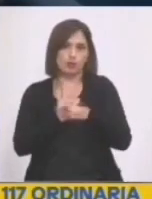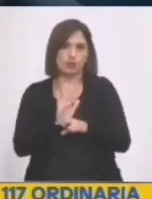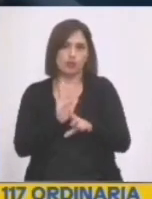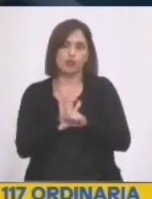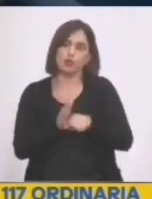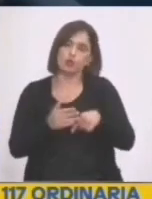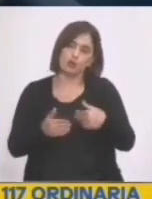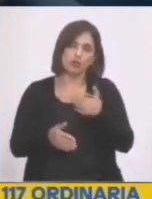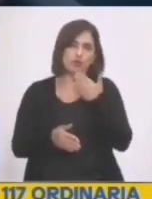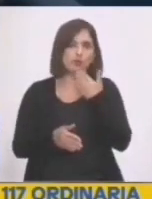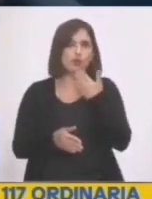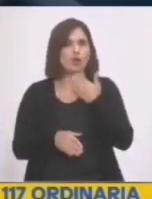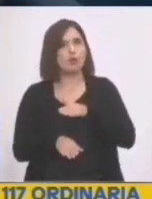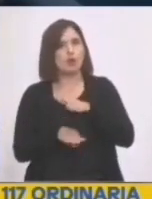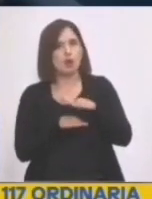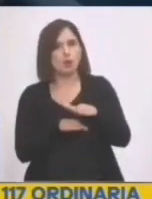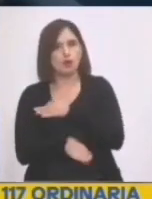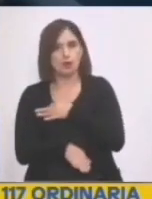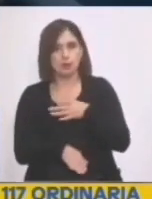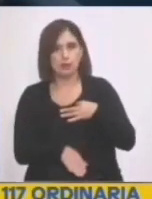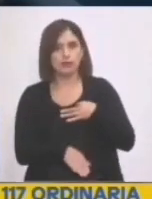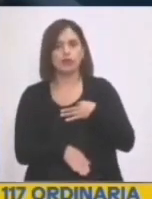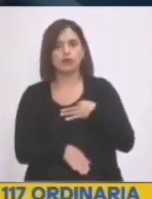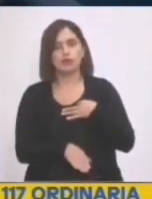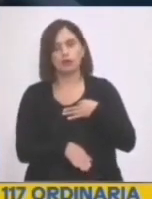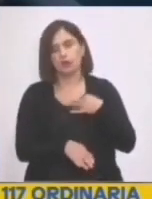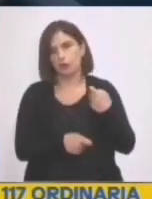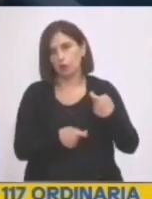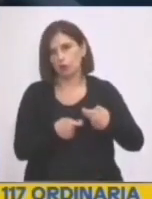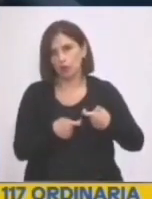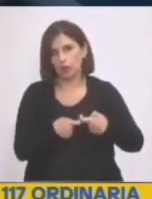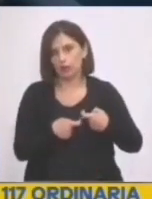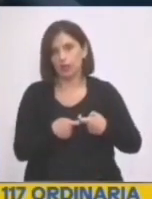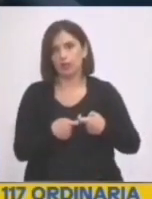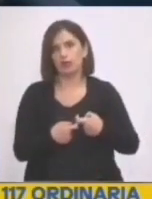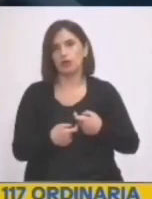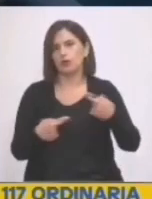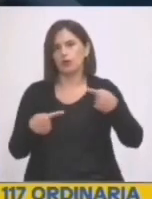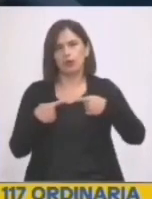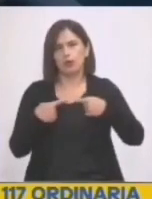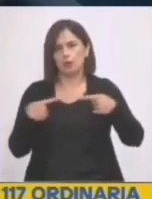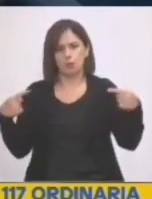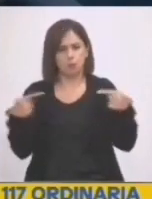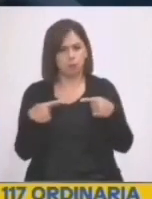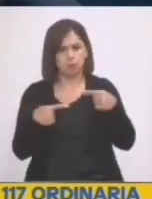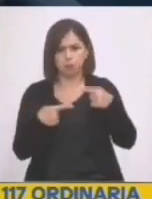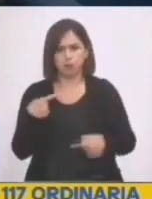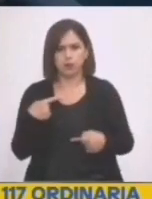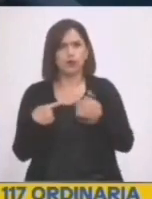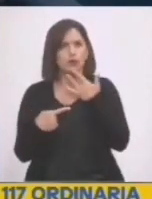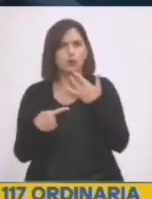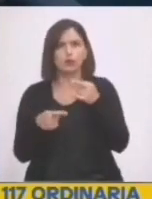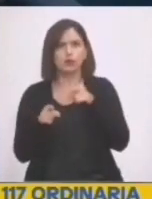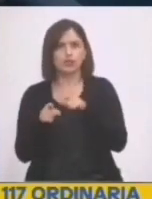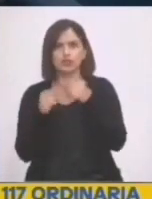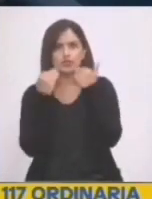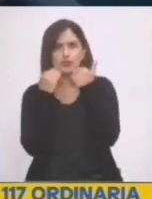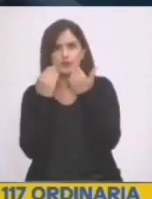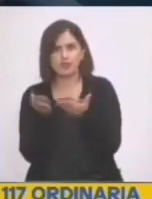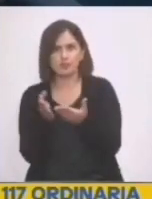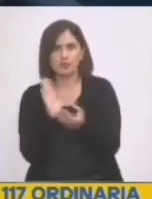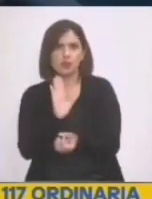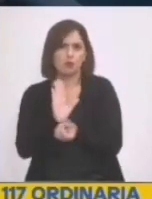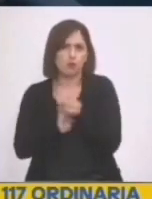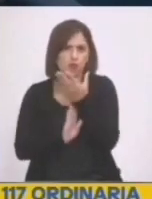acompañado al Ministerio de transporte en hacerlo y es contradictoria porque justamente no se privilegió la